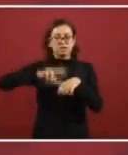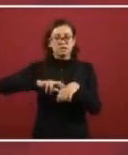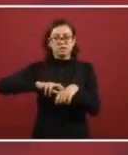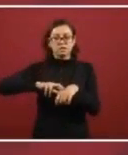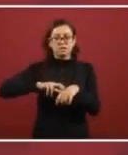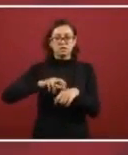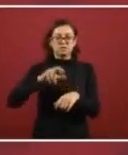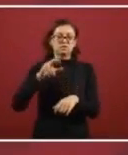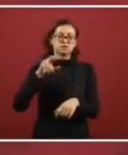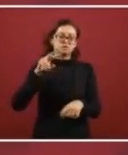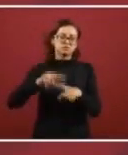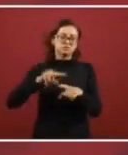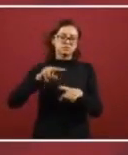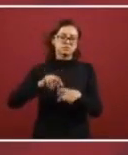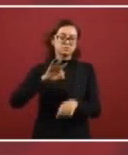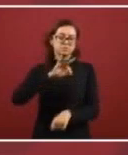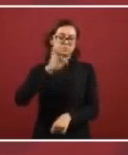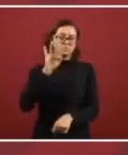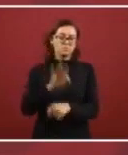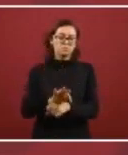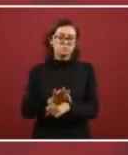de Protección Civil,